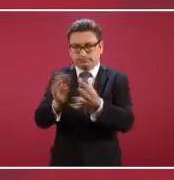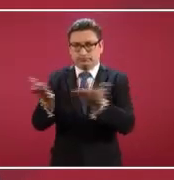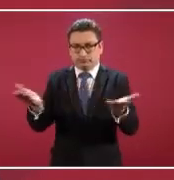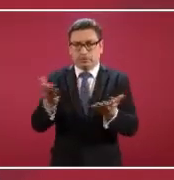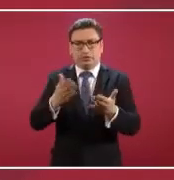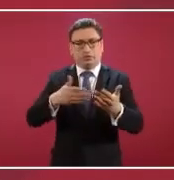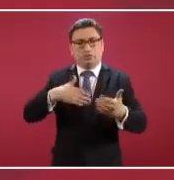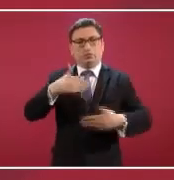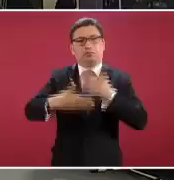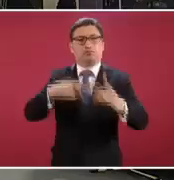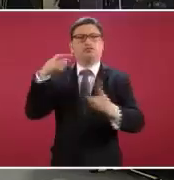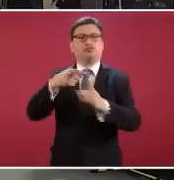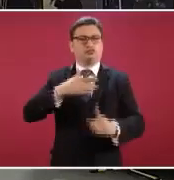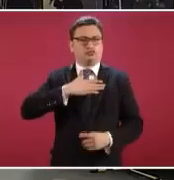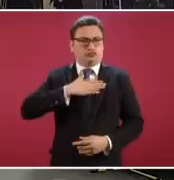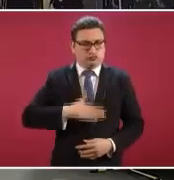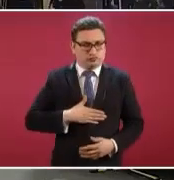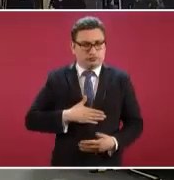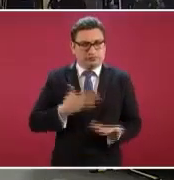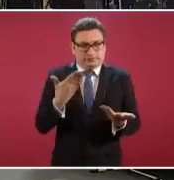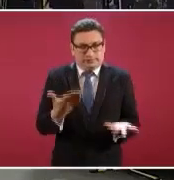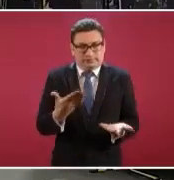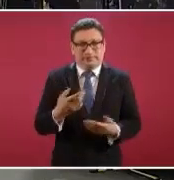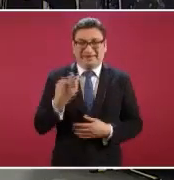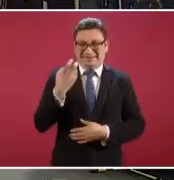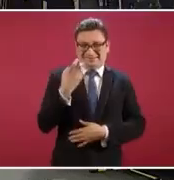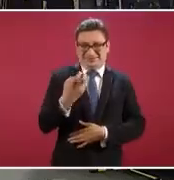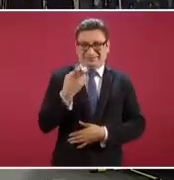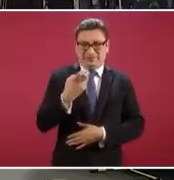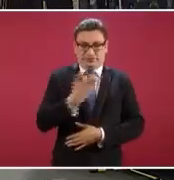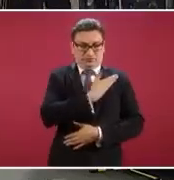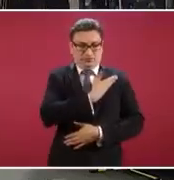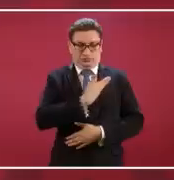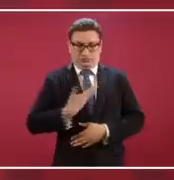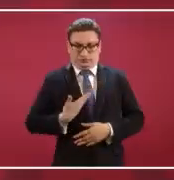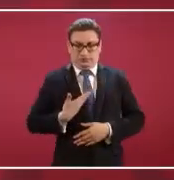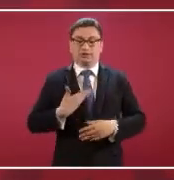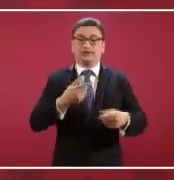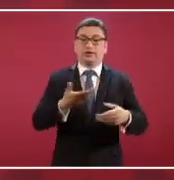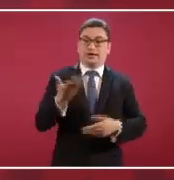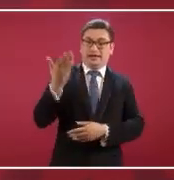De ahí para acá, de esa definición al día de hoy,